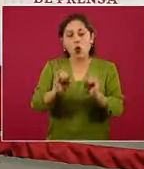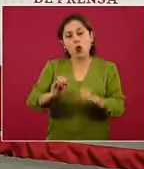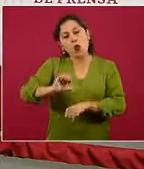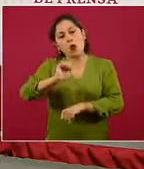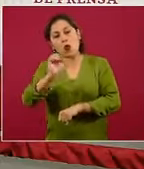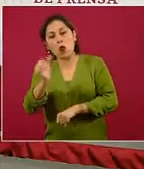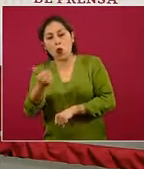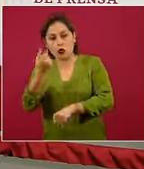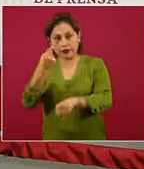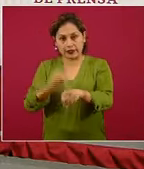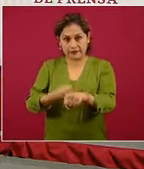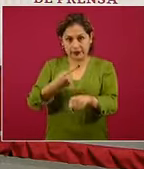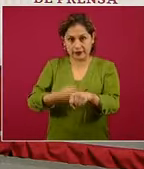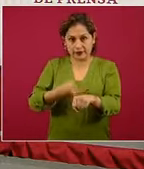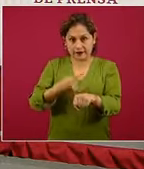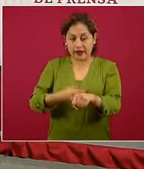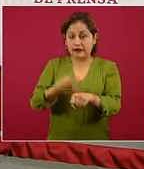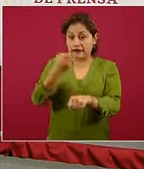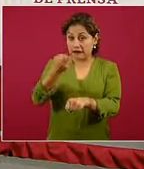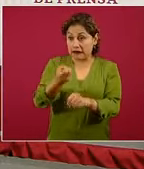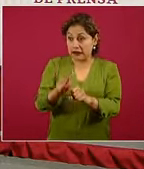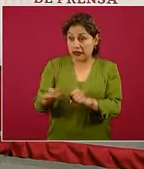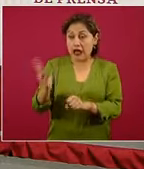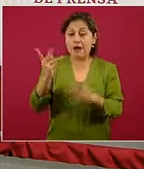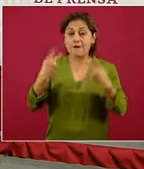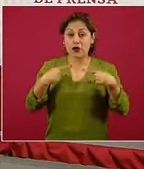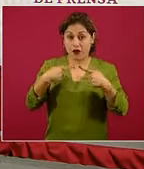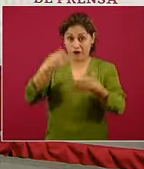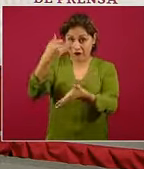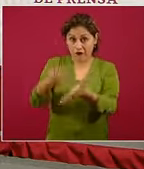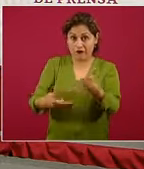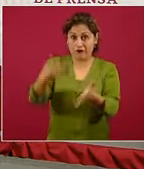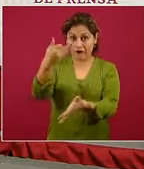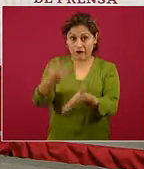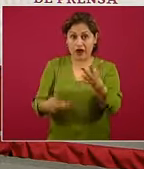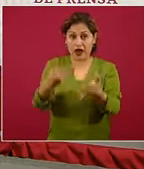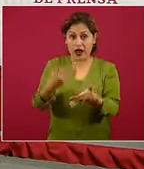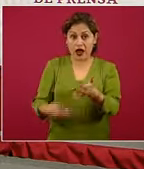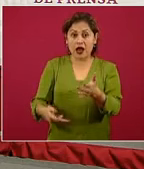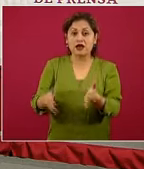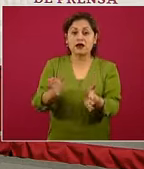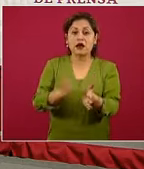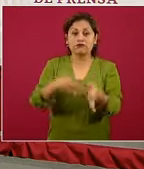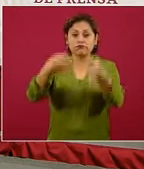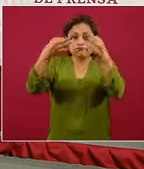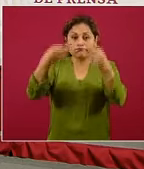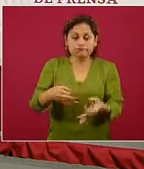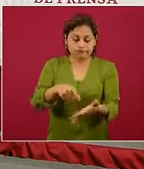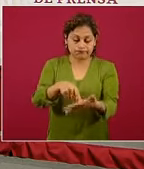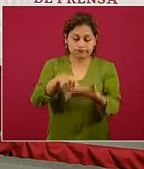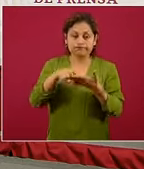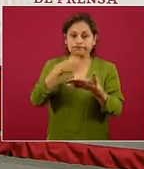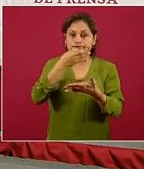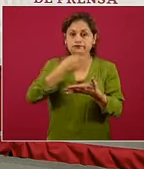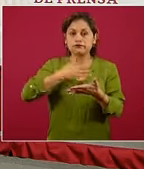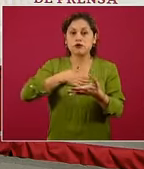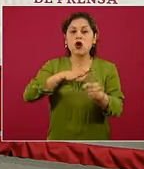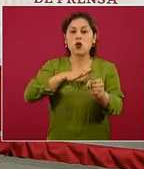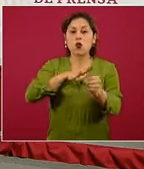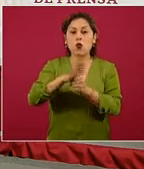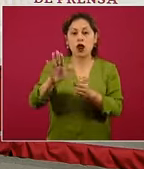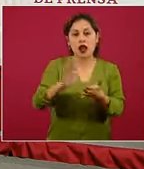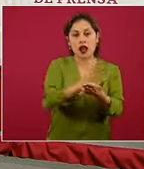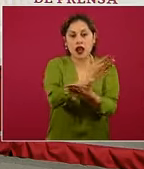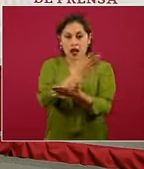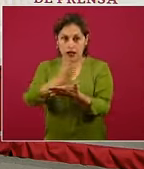tienen pendiente una dictaminación clínica epidemiológica, que es la que les puede conferir la clasificación finalmente